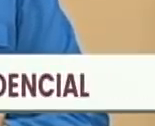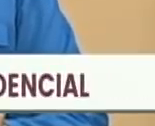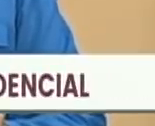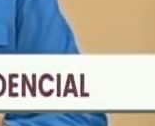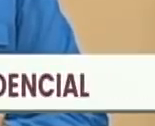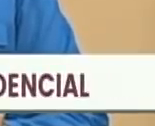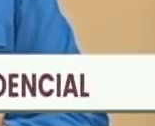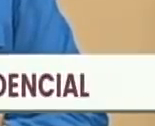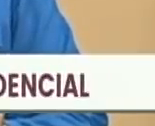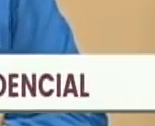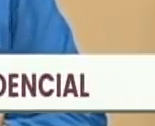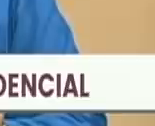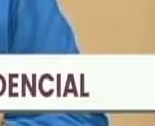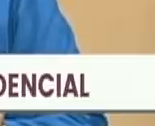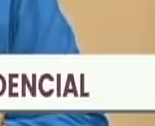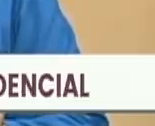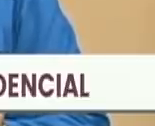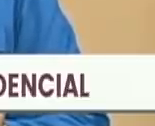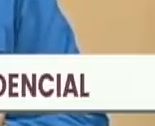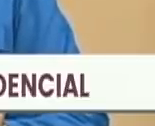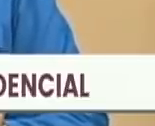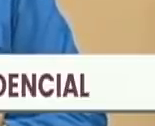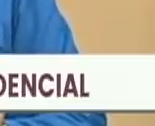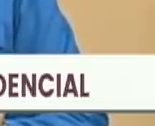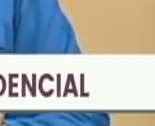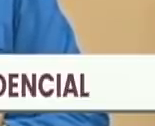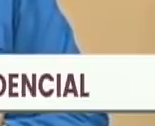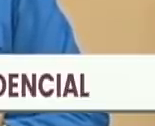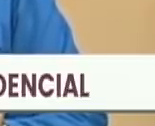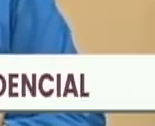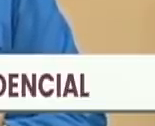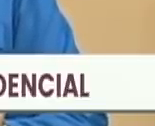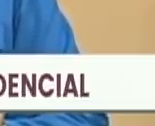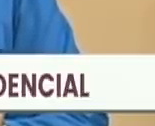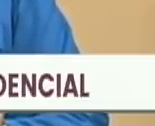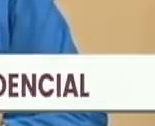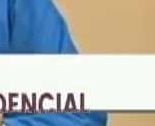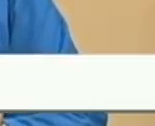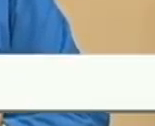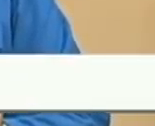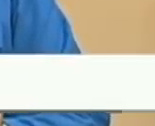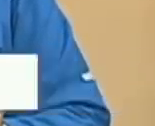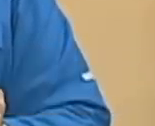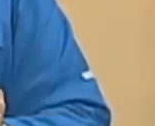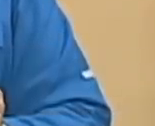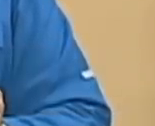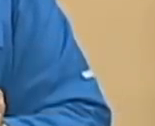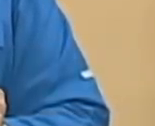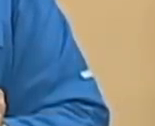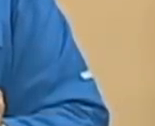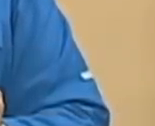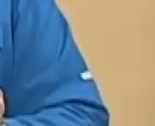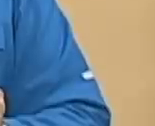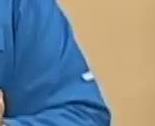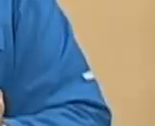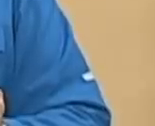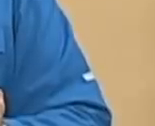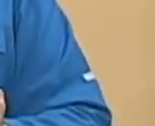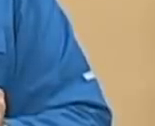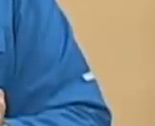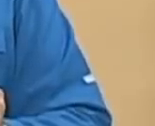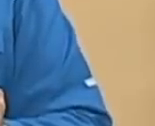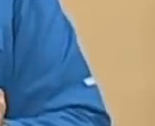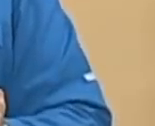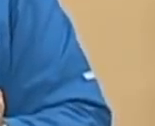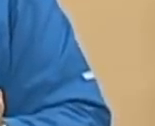Trump, por la persecución de los barcos de insumos, de gasolina en el mundo, como ellos lo han declarado y lo declaran